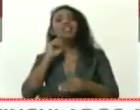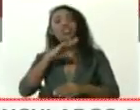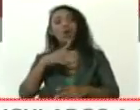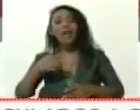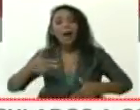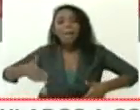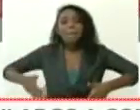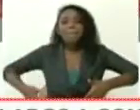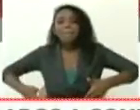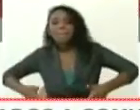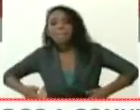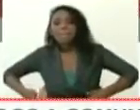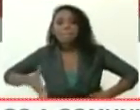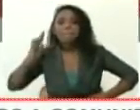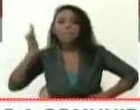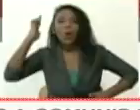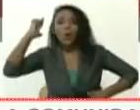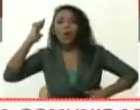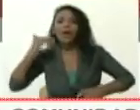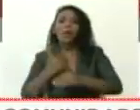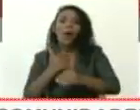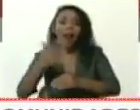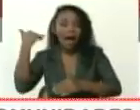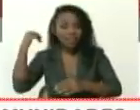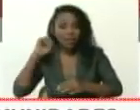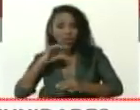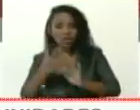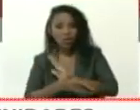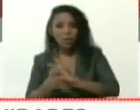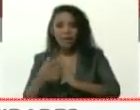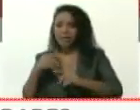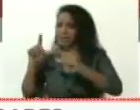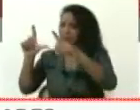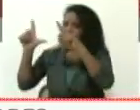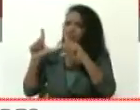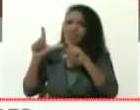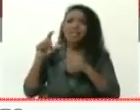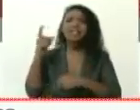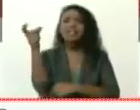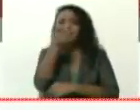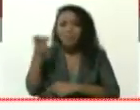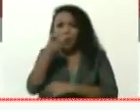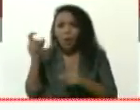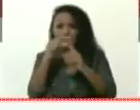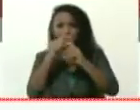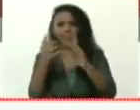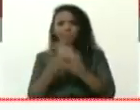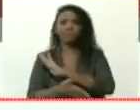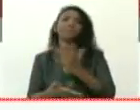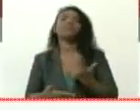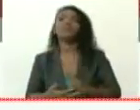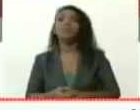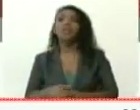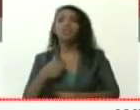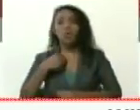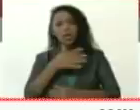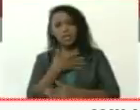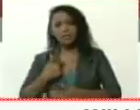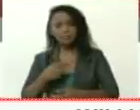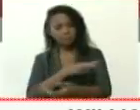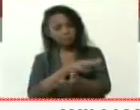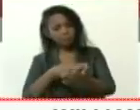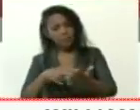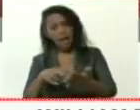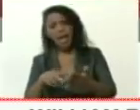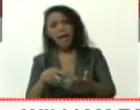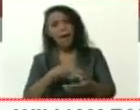Bueno, yo quise leer este poema que se llama El ser y la conciencia. Y